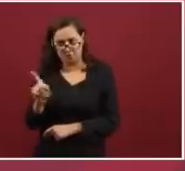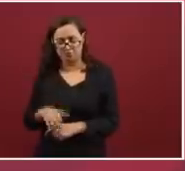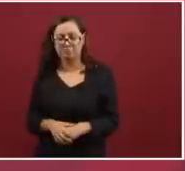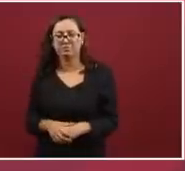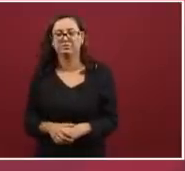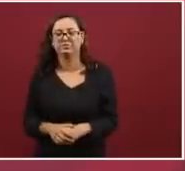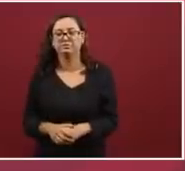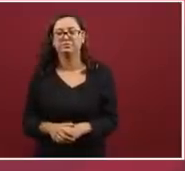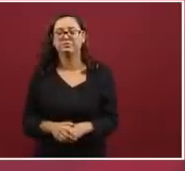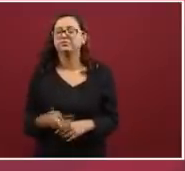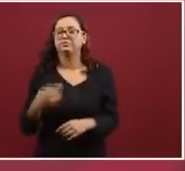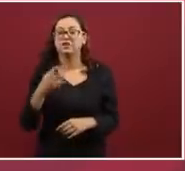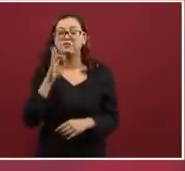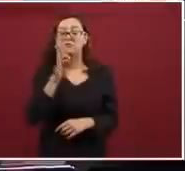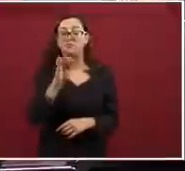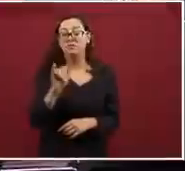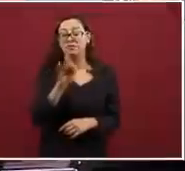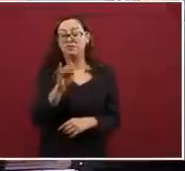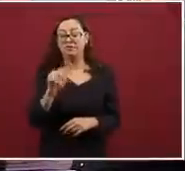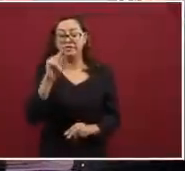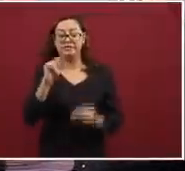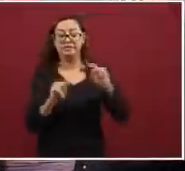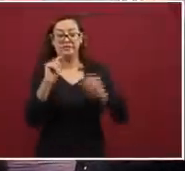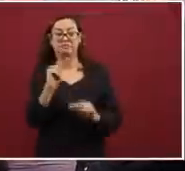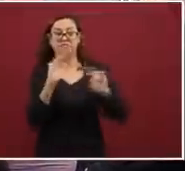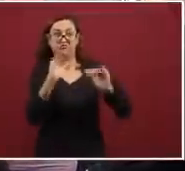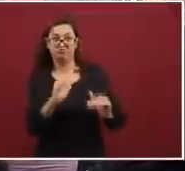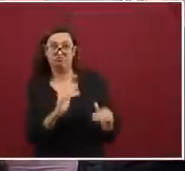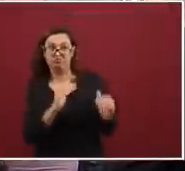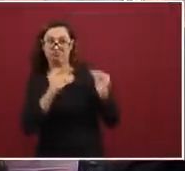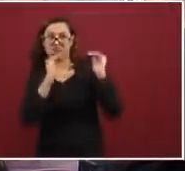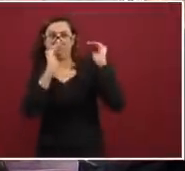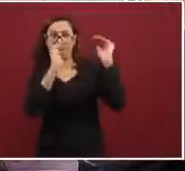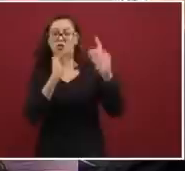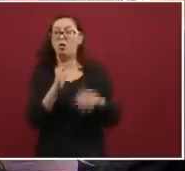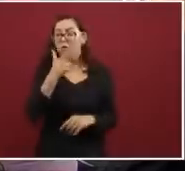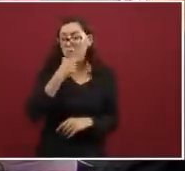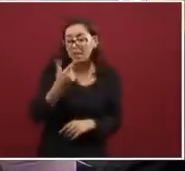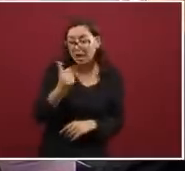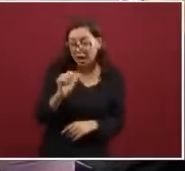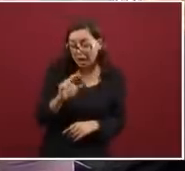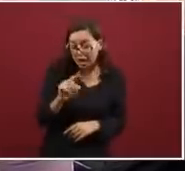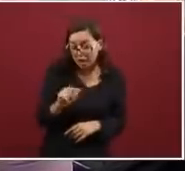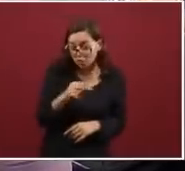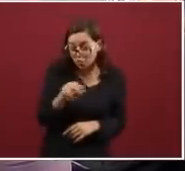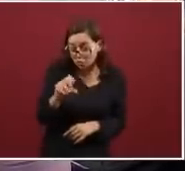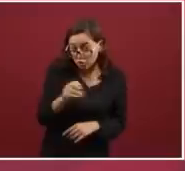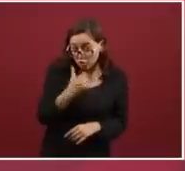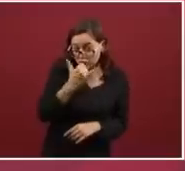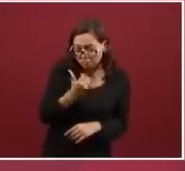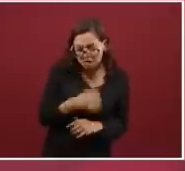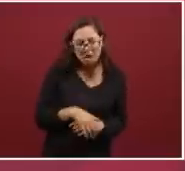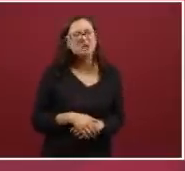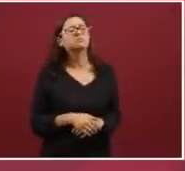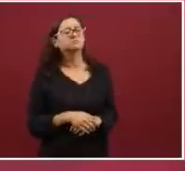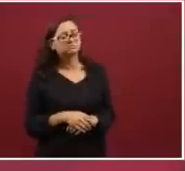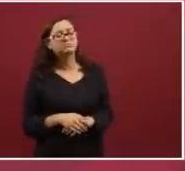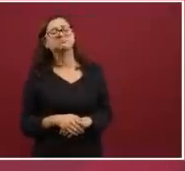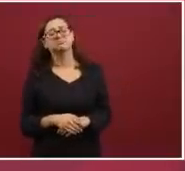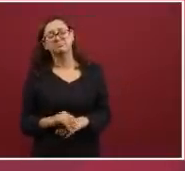hay sus niveles, pues. ¿Se equivocó, no, Garduño? Sí, puede ser un error,